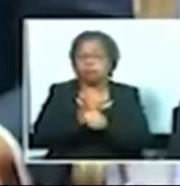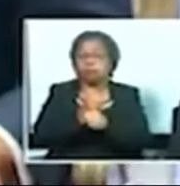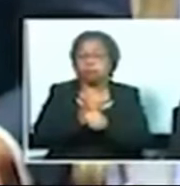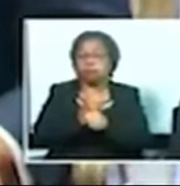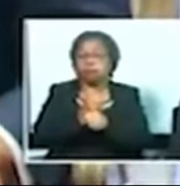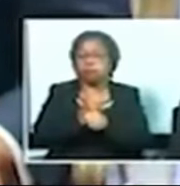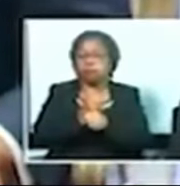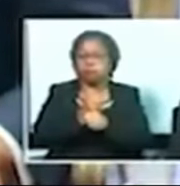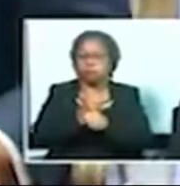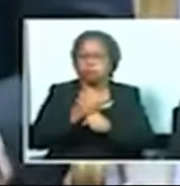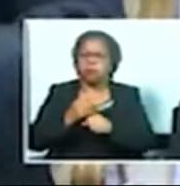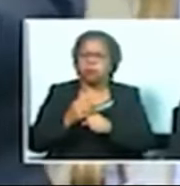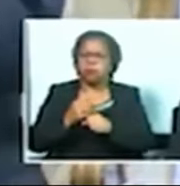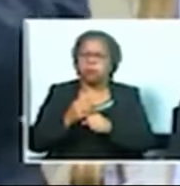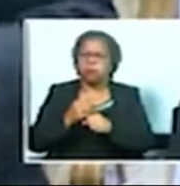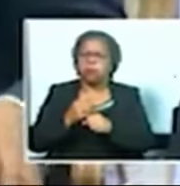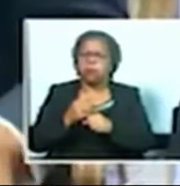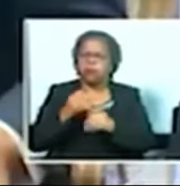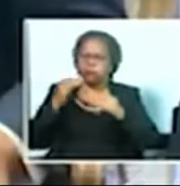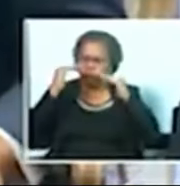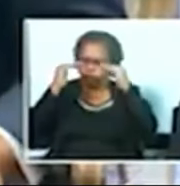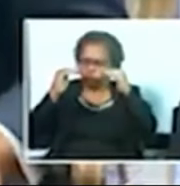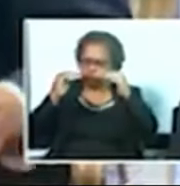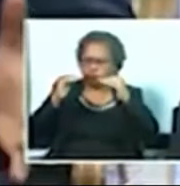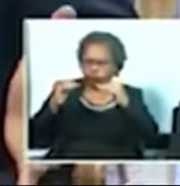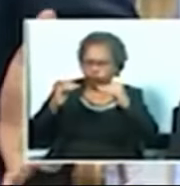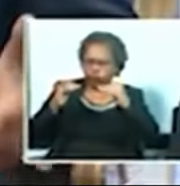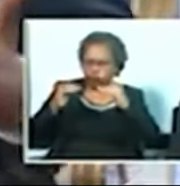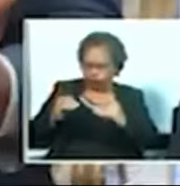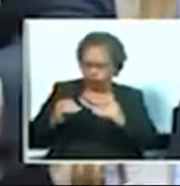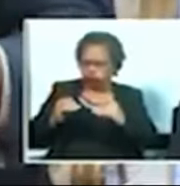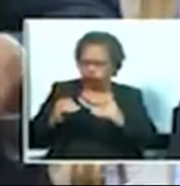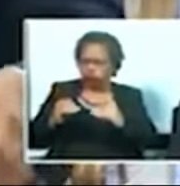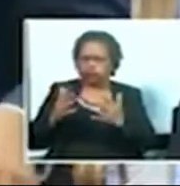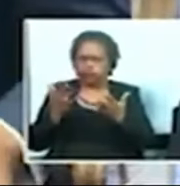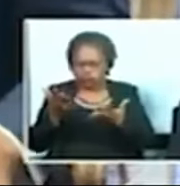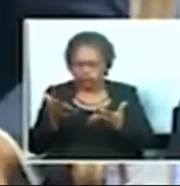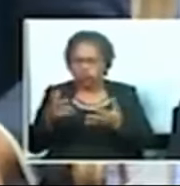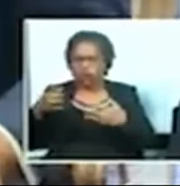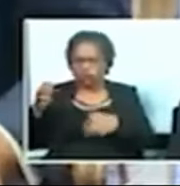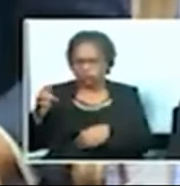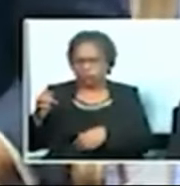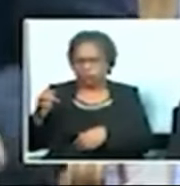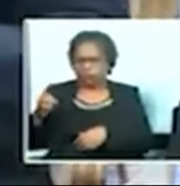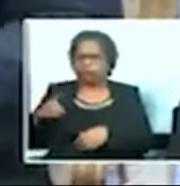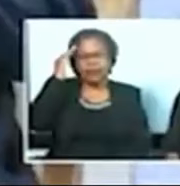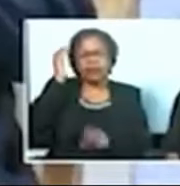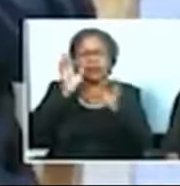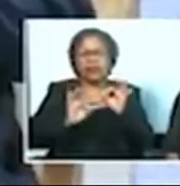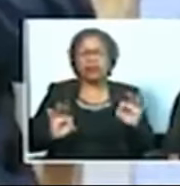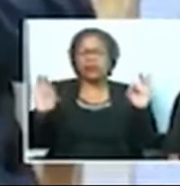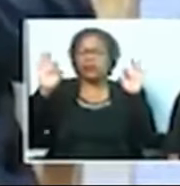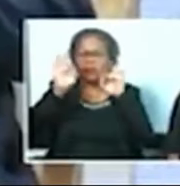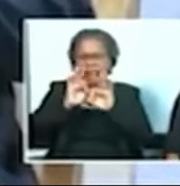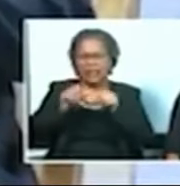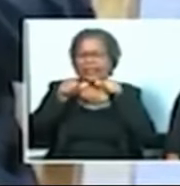de 547 iniciativas, de los cuales aprobó 325, equivalentes al